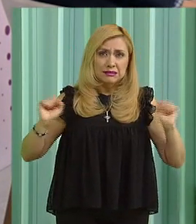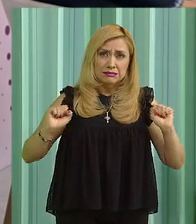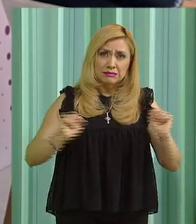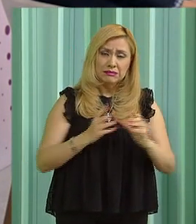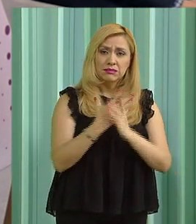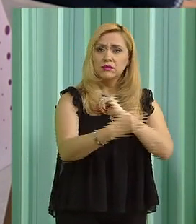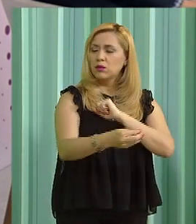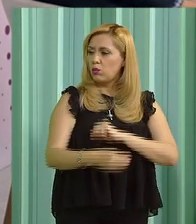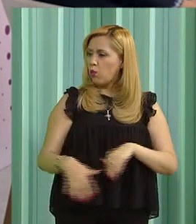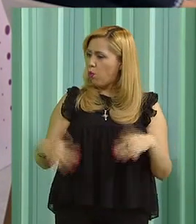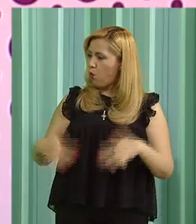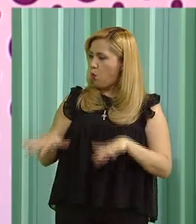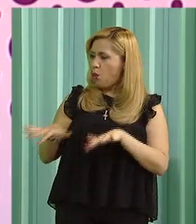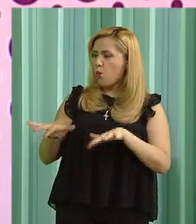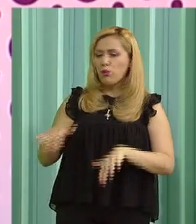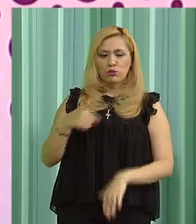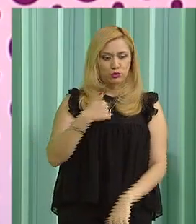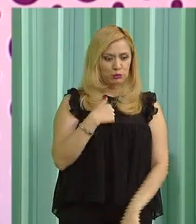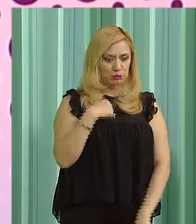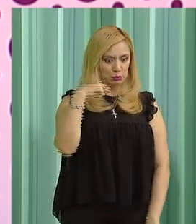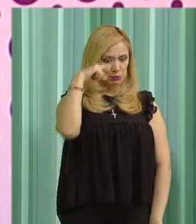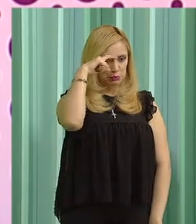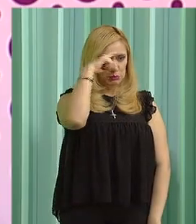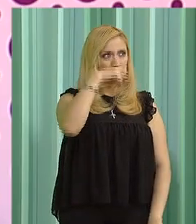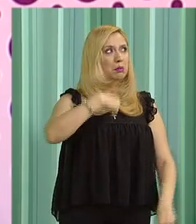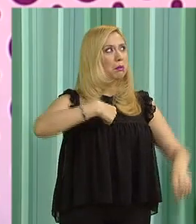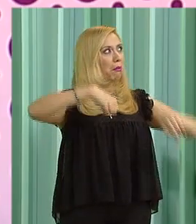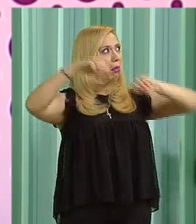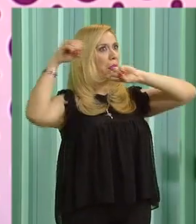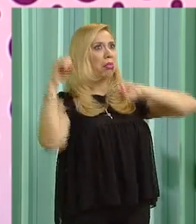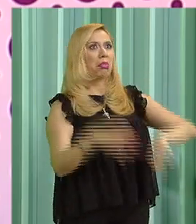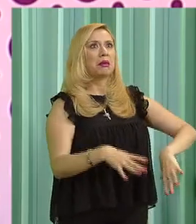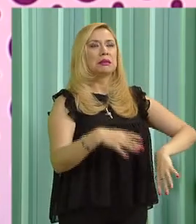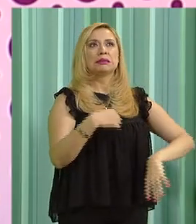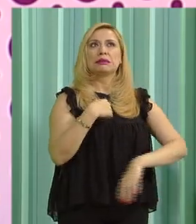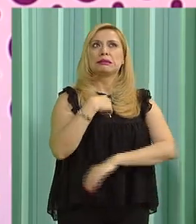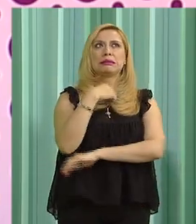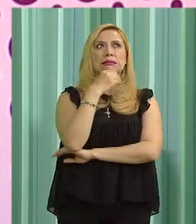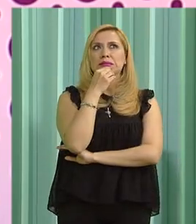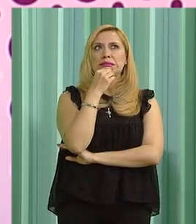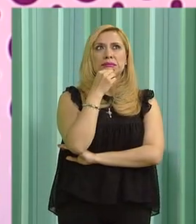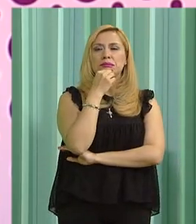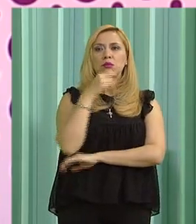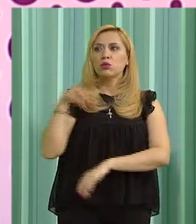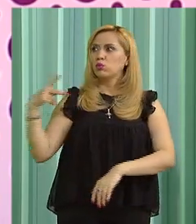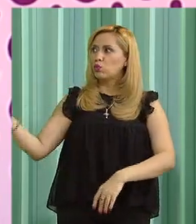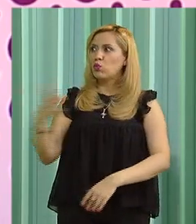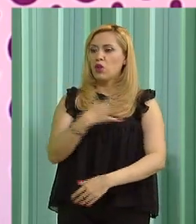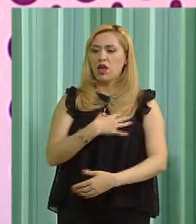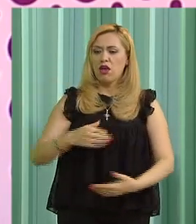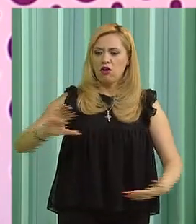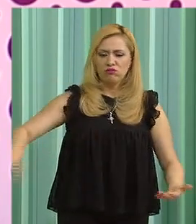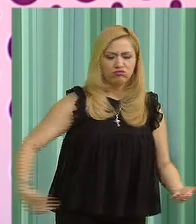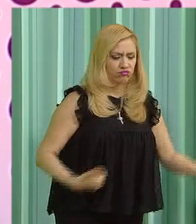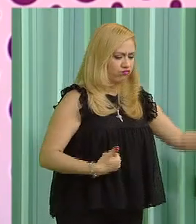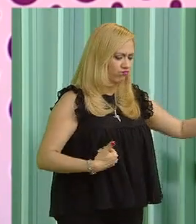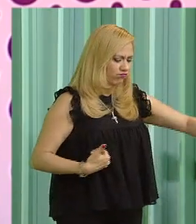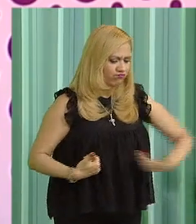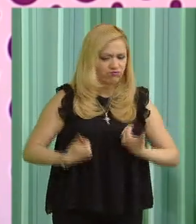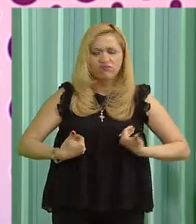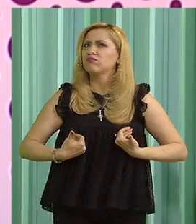gente en el mundo podría hacer, ¿no? Que es tomar la decisión, agarrar a sus hijos, cargarlos y salir,